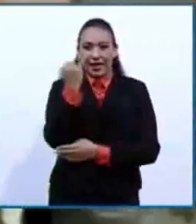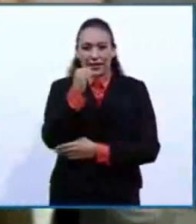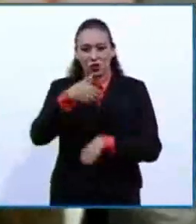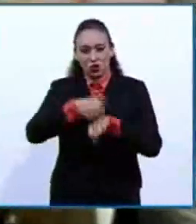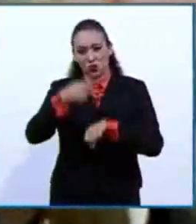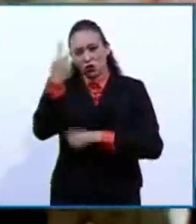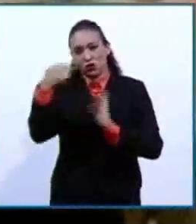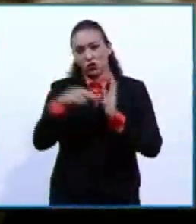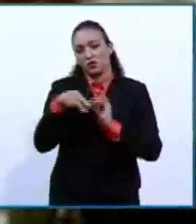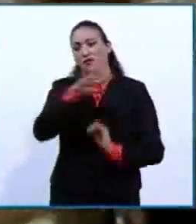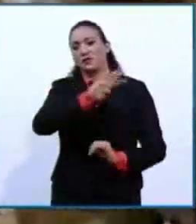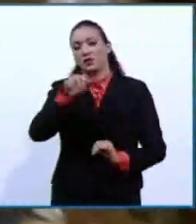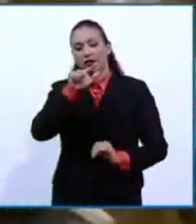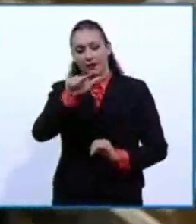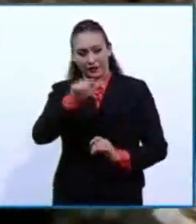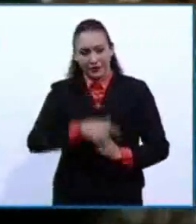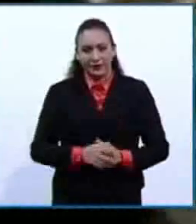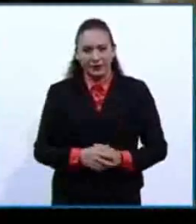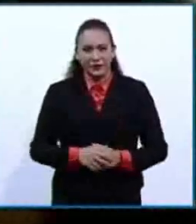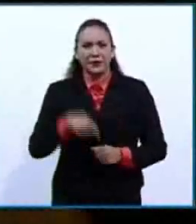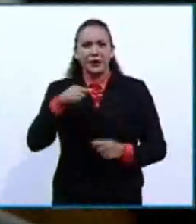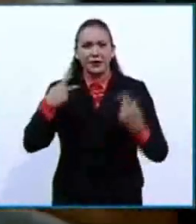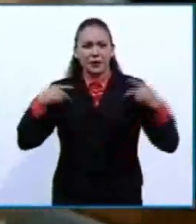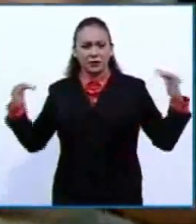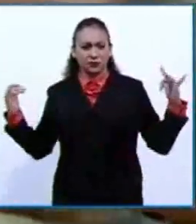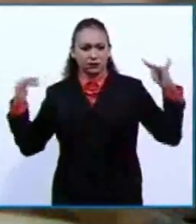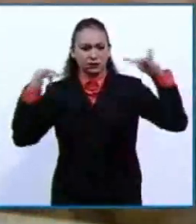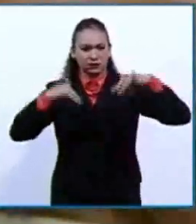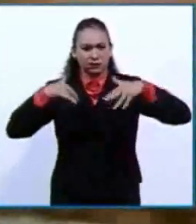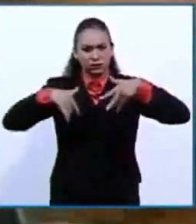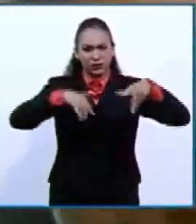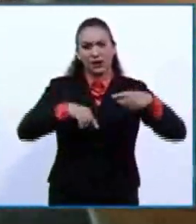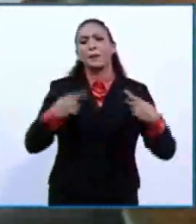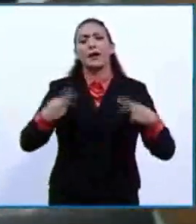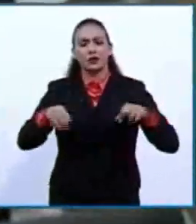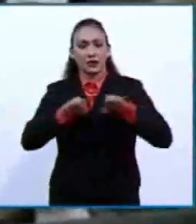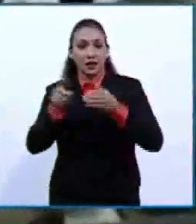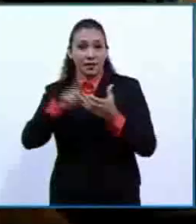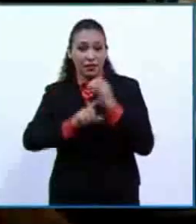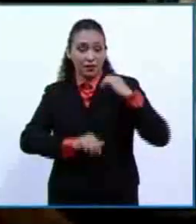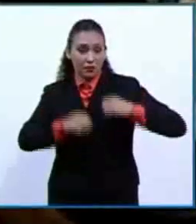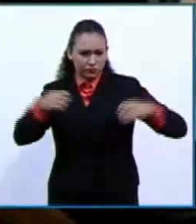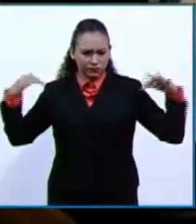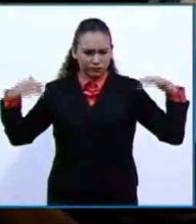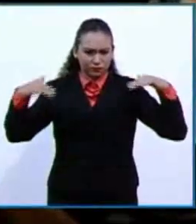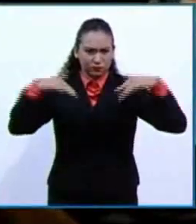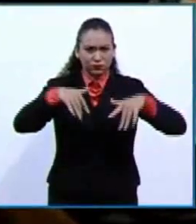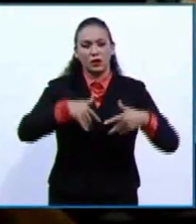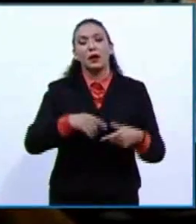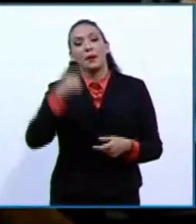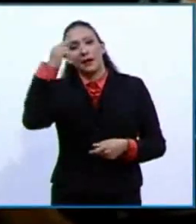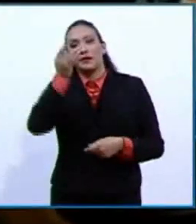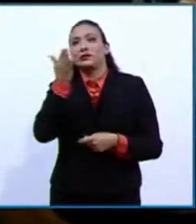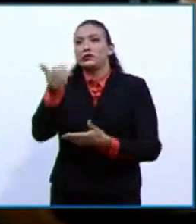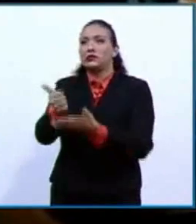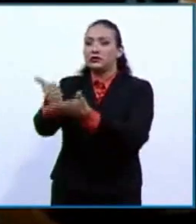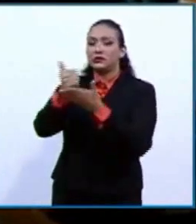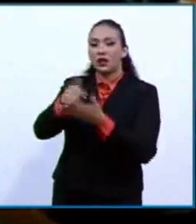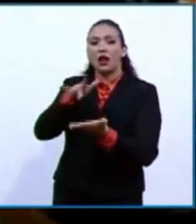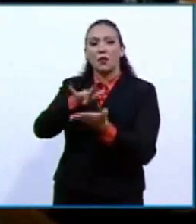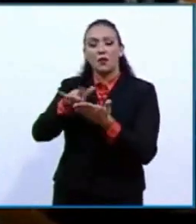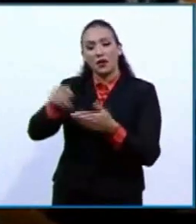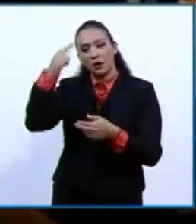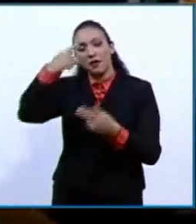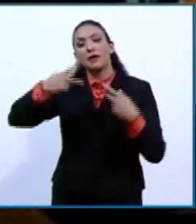número 2417, a donde llegaron trabajadores del Poder Judicial de la Federación a pedir apoyo a los